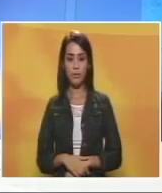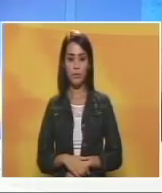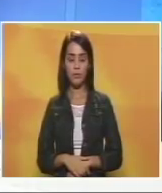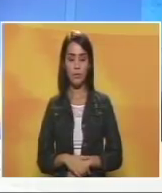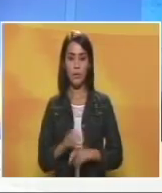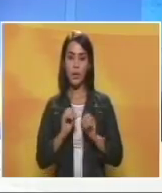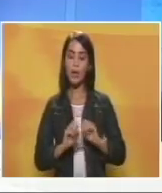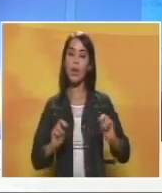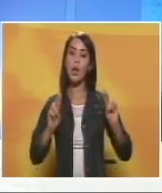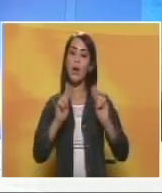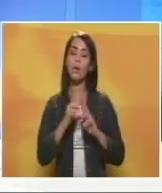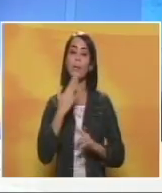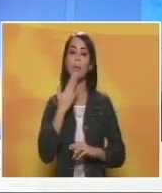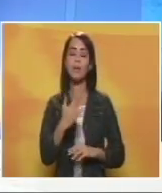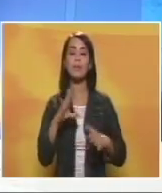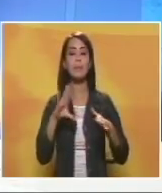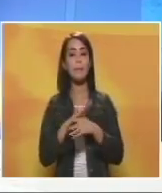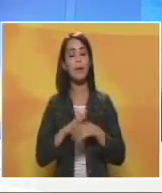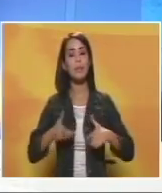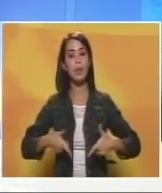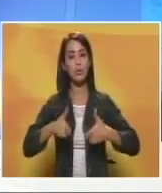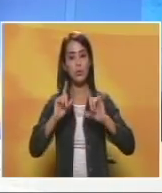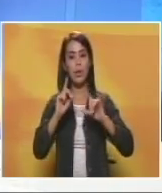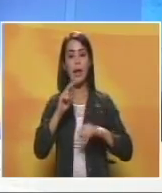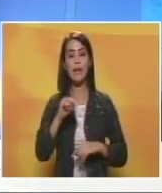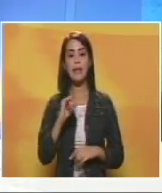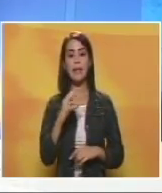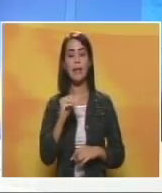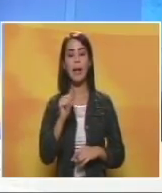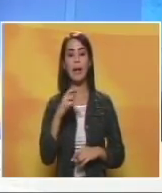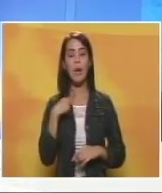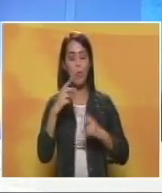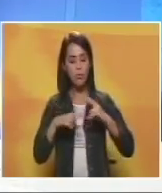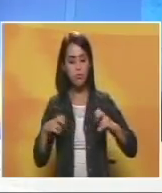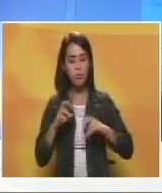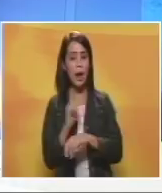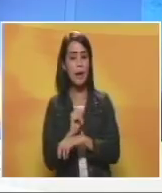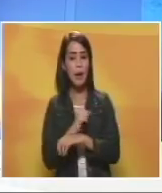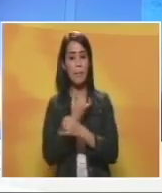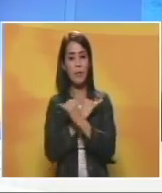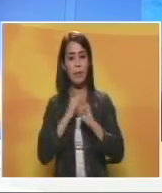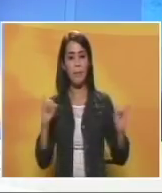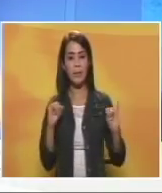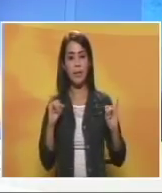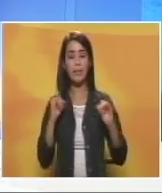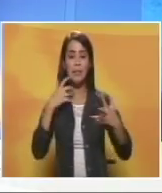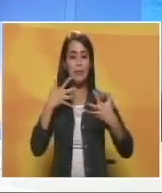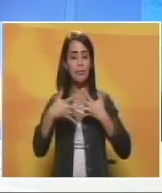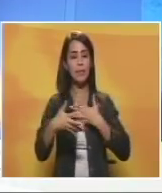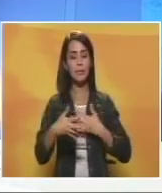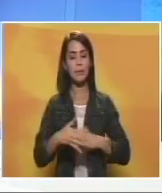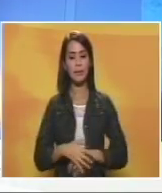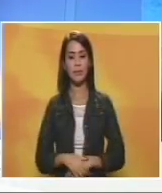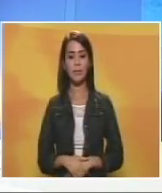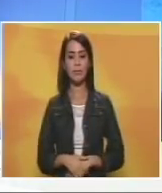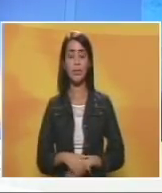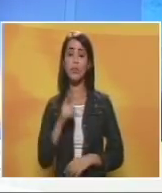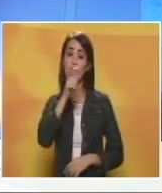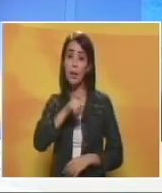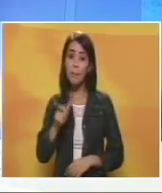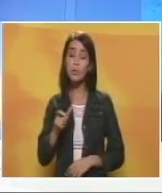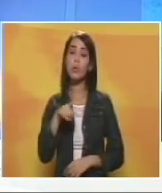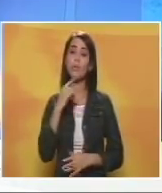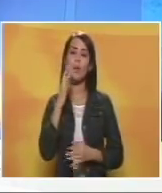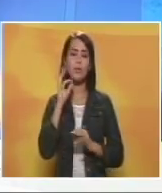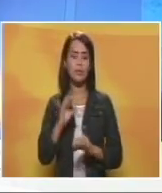La ONU pidió este martes a las autoridades de Nicaragua realizar una investigación rápida, independiente y transparente sobre las víctimas de las